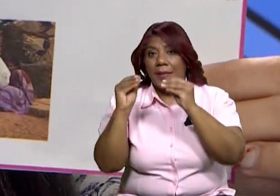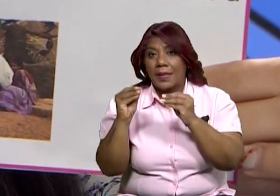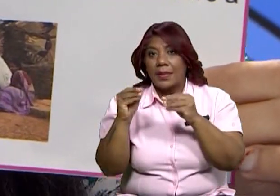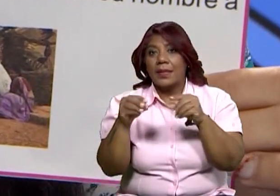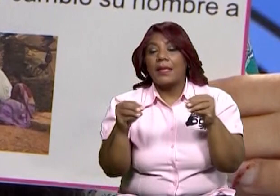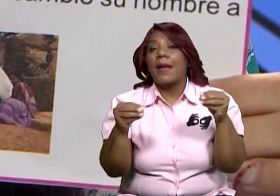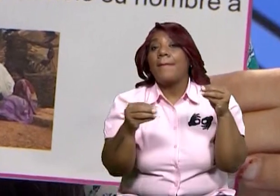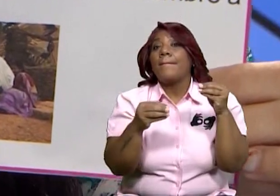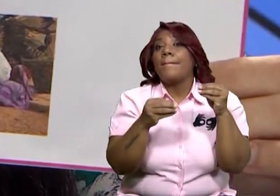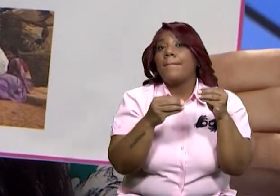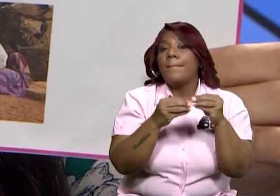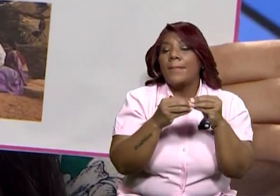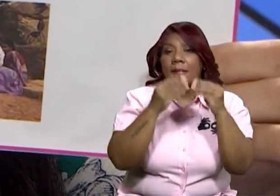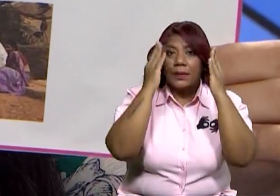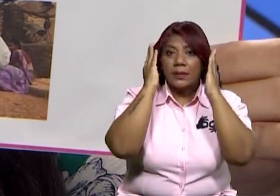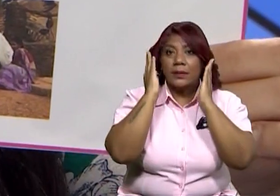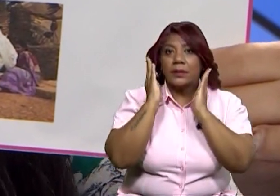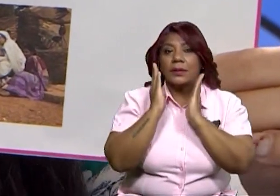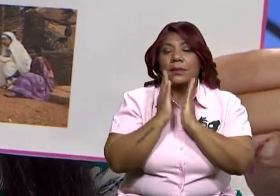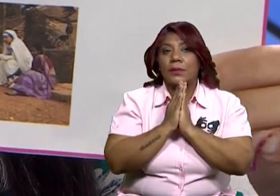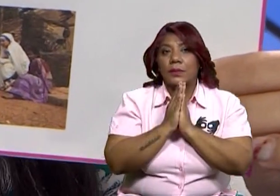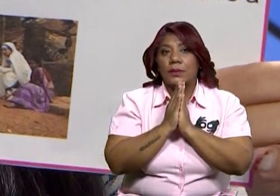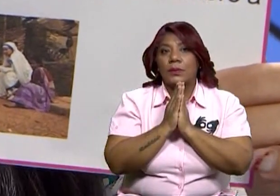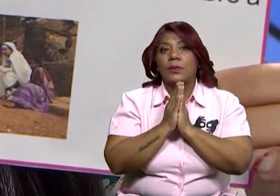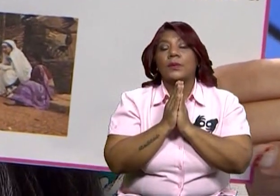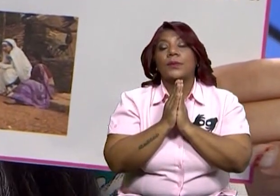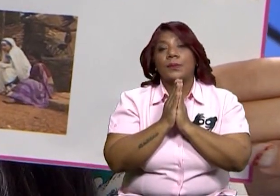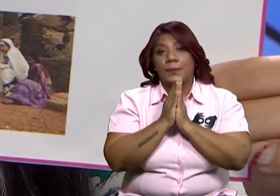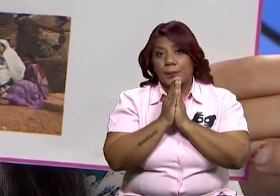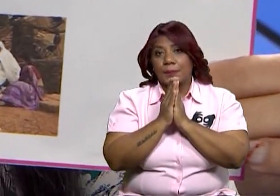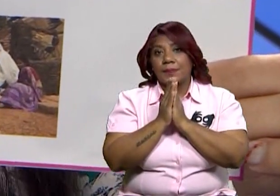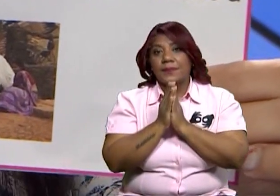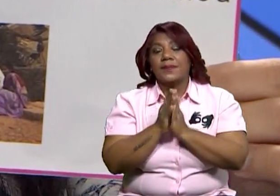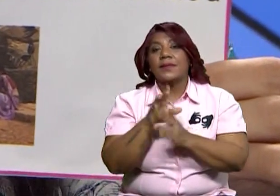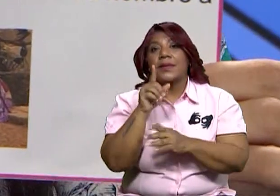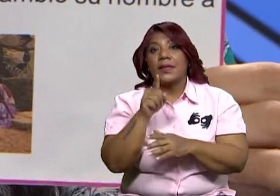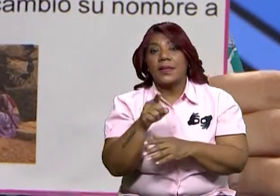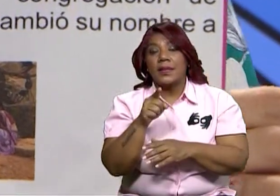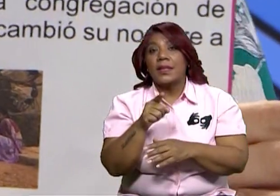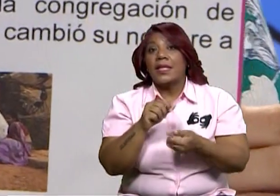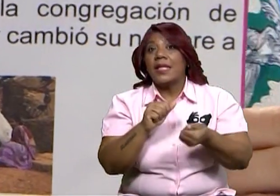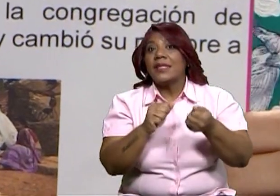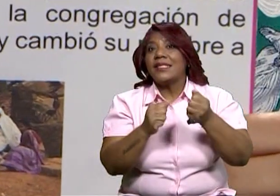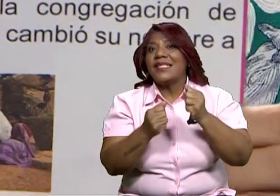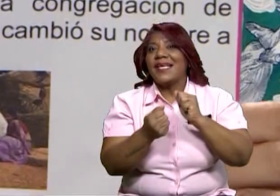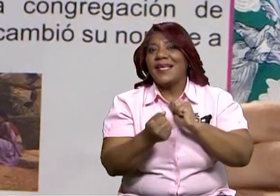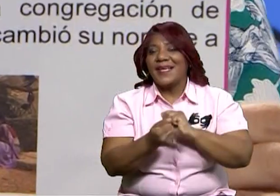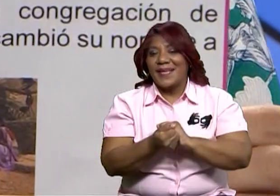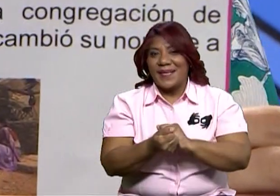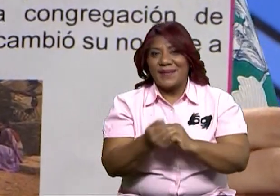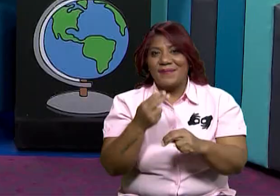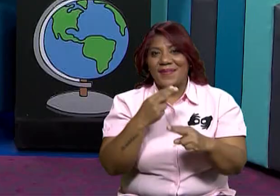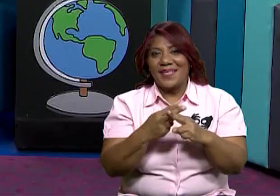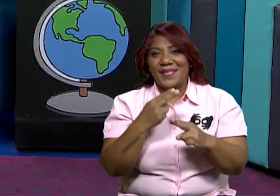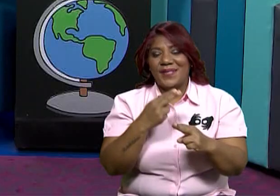congregación. ¡Qué historia, ¿no? ¡Qué desarrollo! Allí también cambia su nombre a Teresa. Y